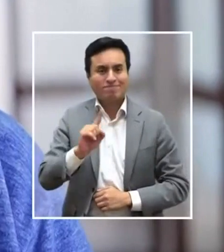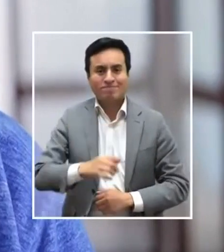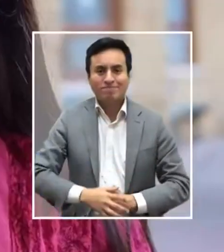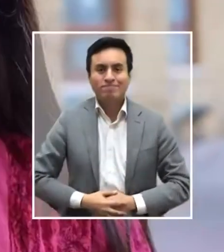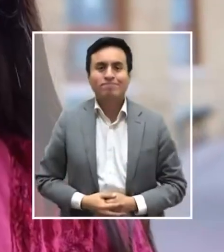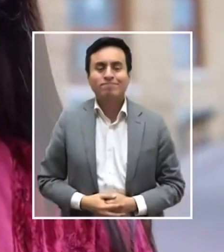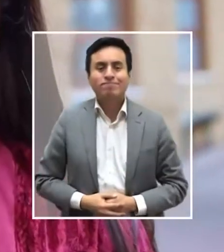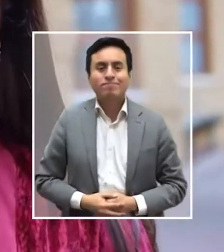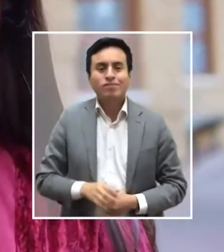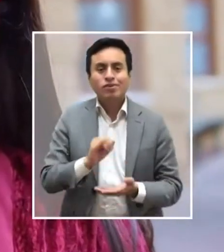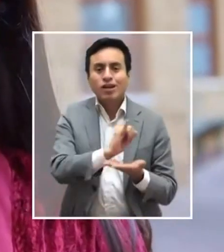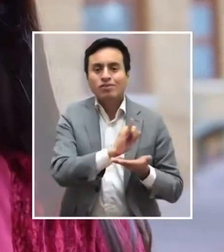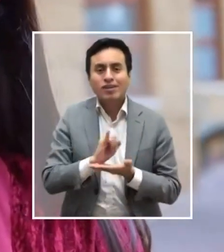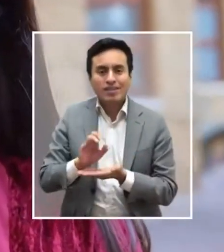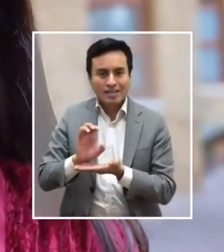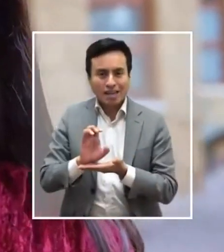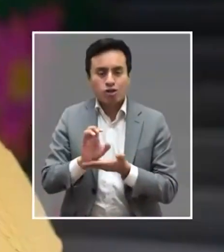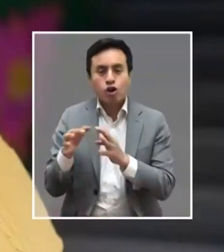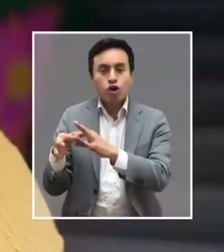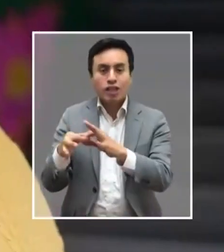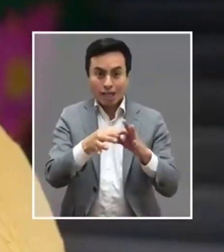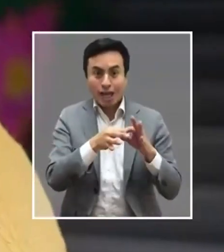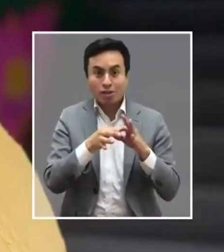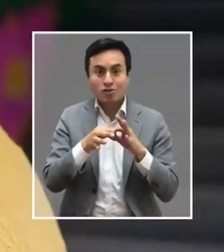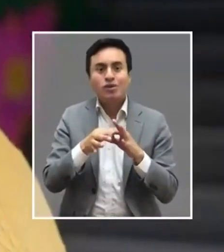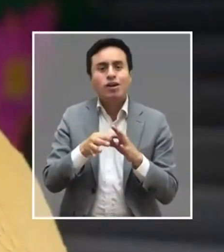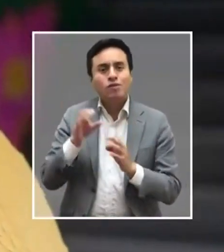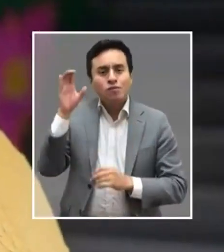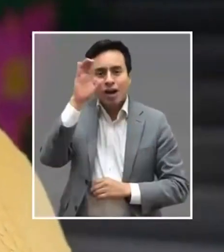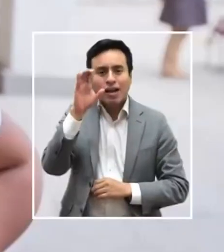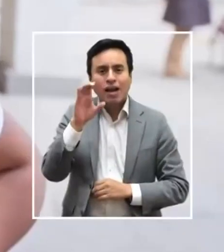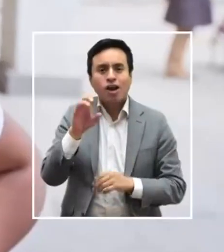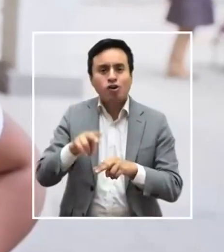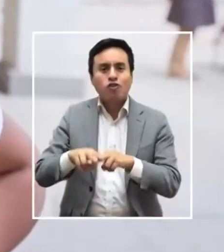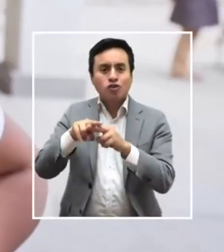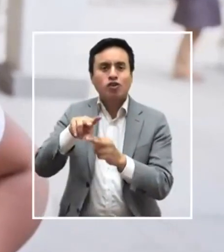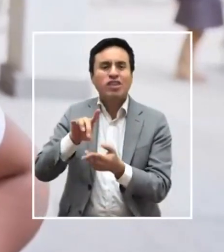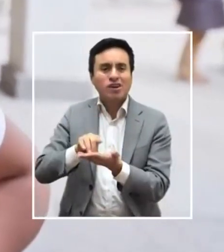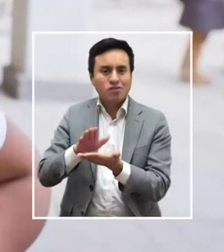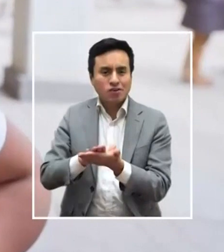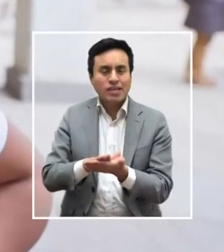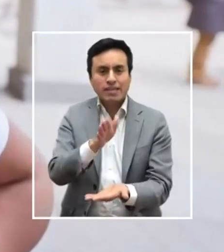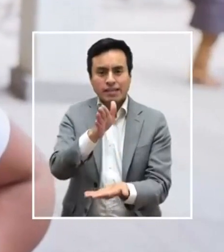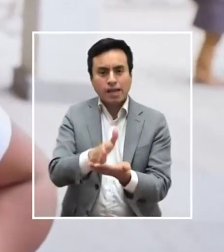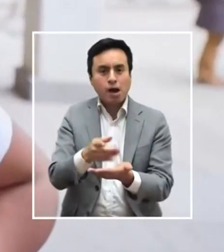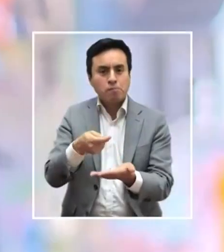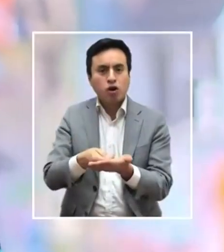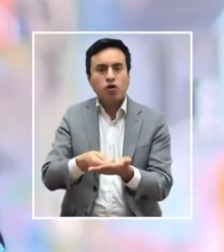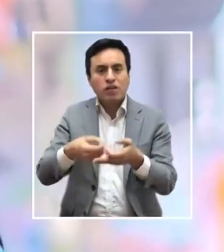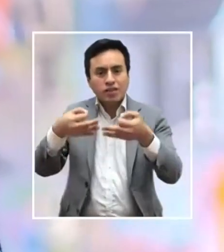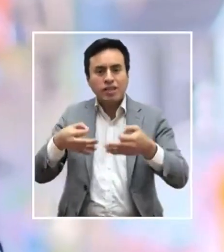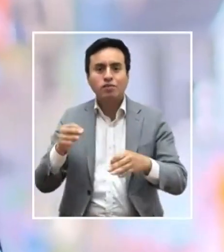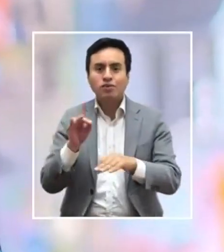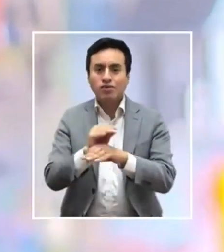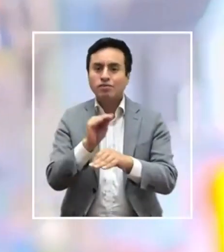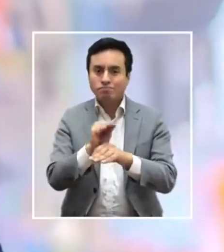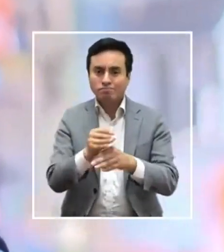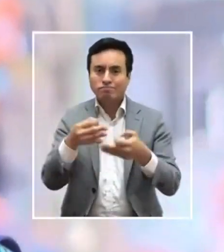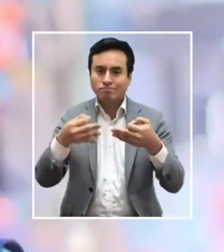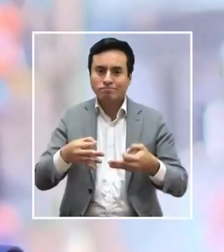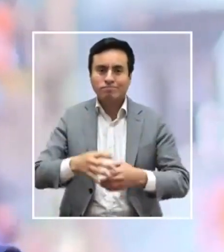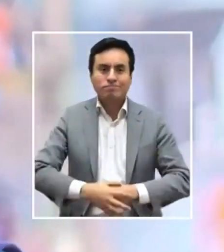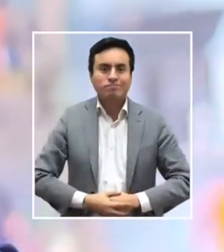alimento es una violencia económica también, en muchos casos a las madres, quienes tienen que recurrir a diversas